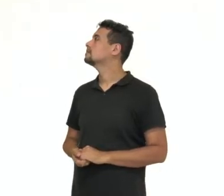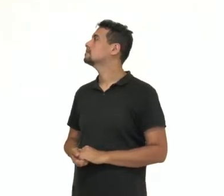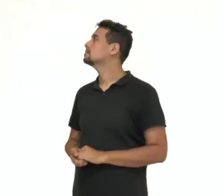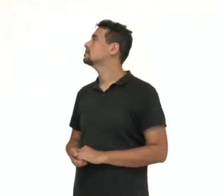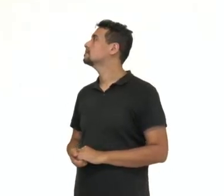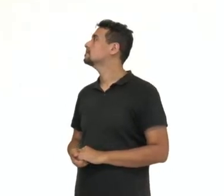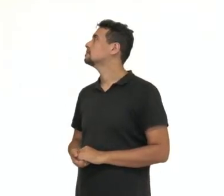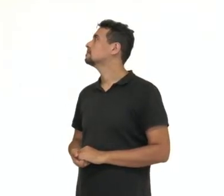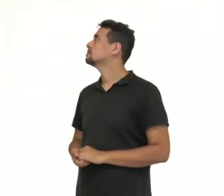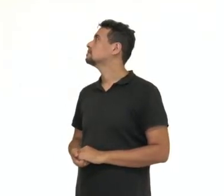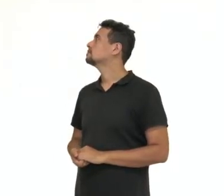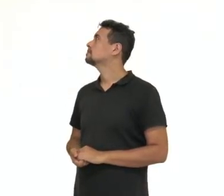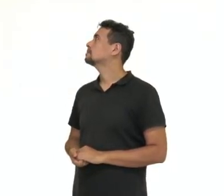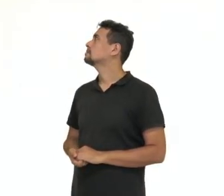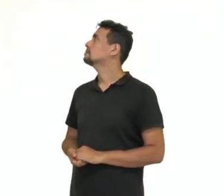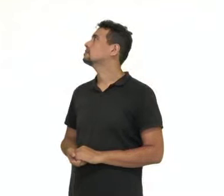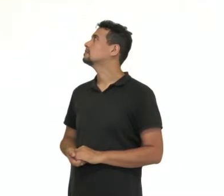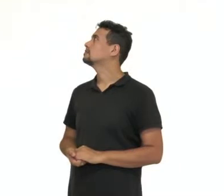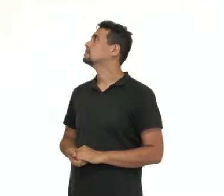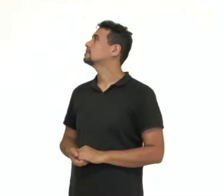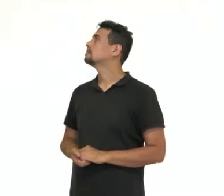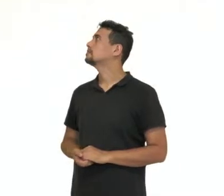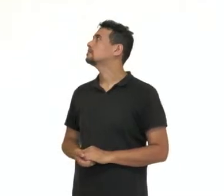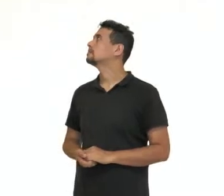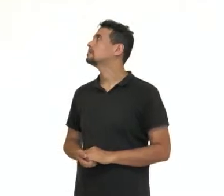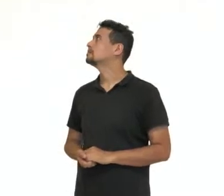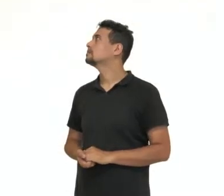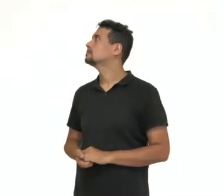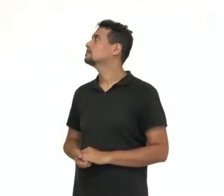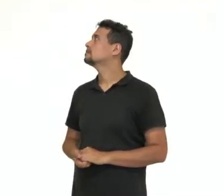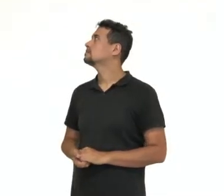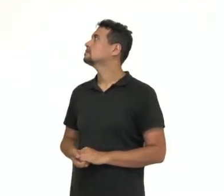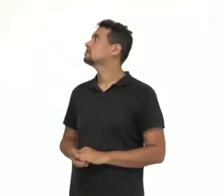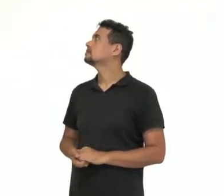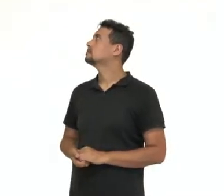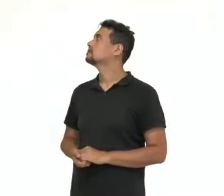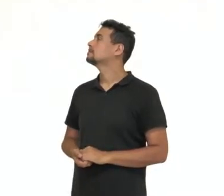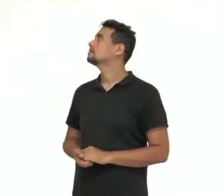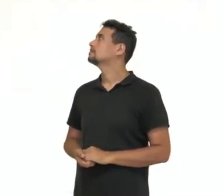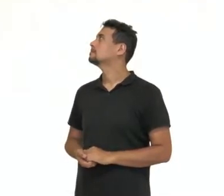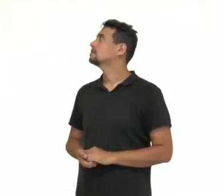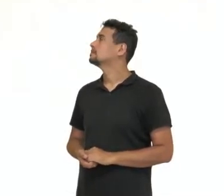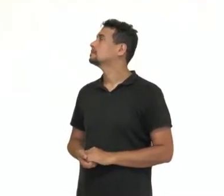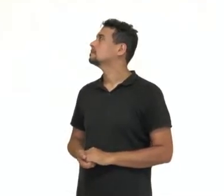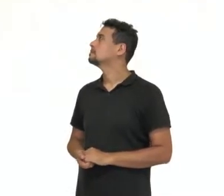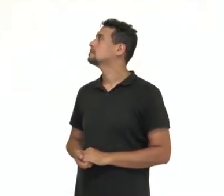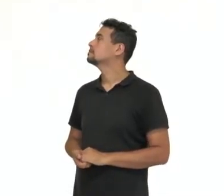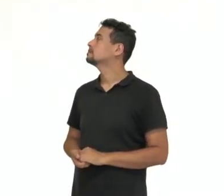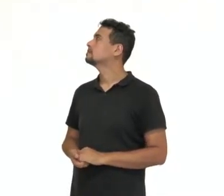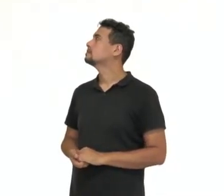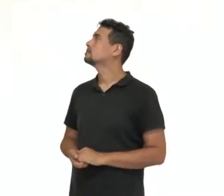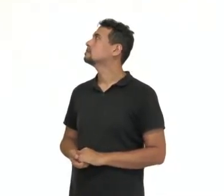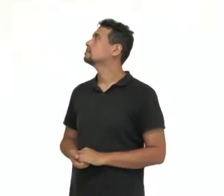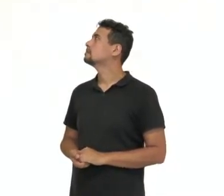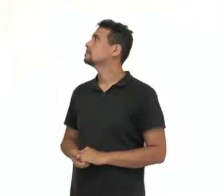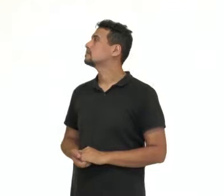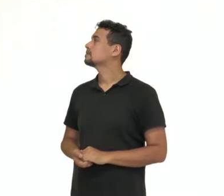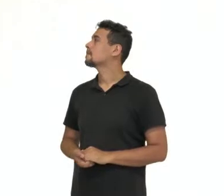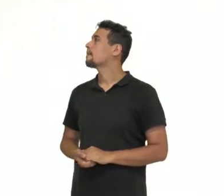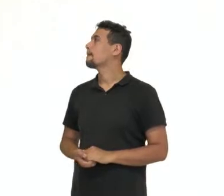nuestra casa. Pero acá pareciera de alquilamos, pero